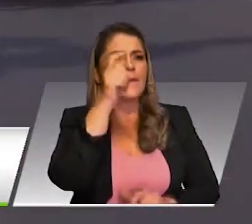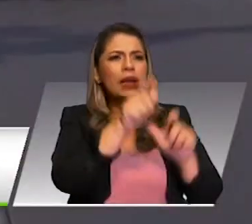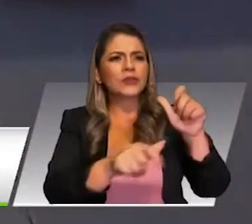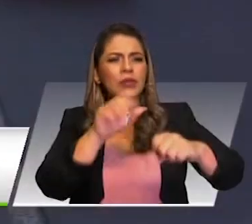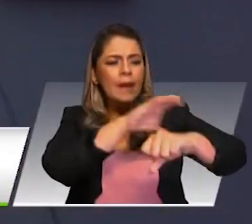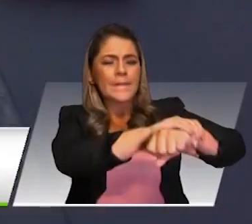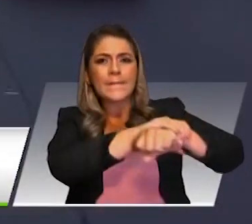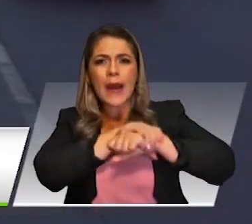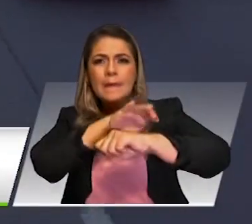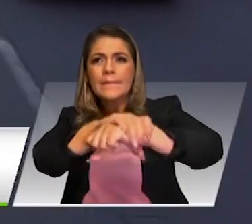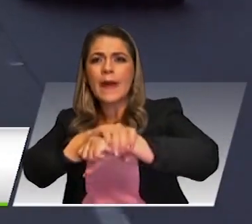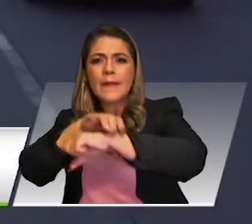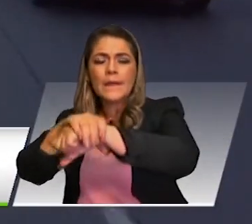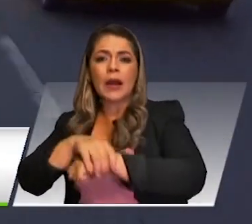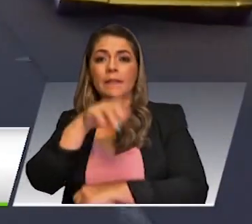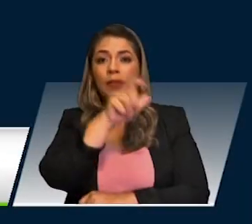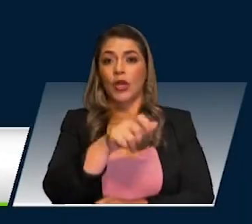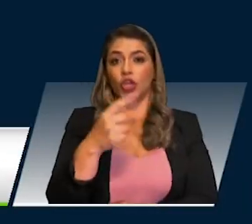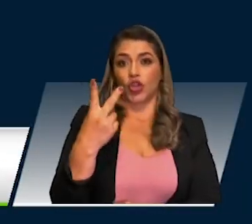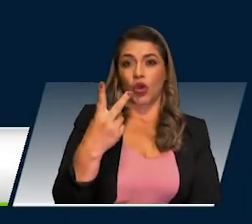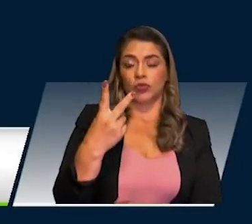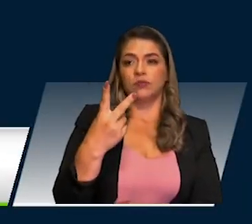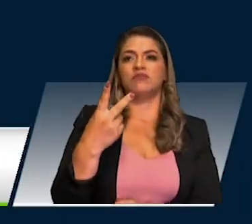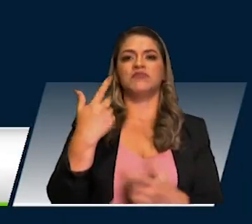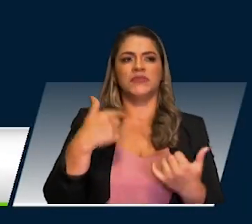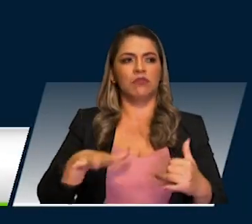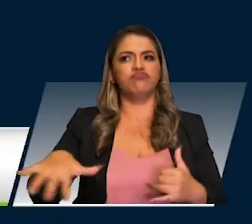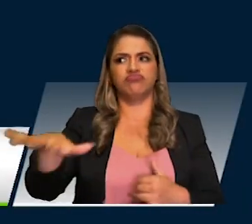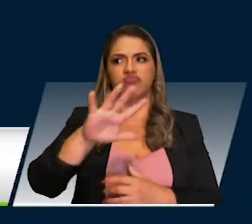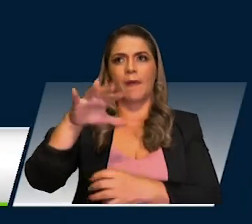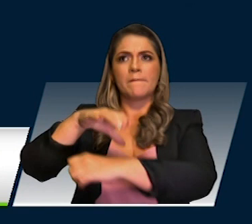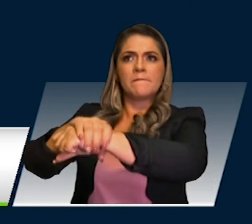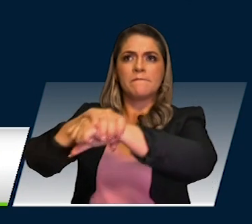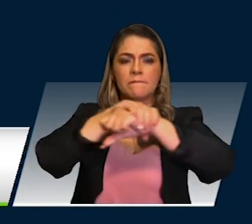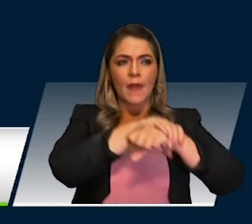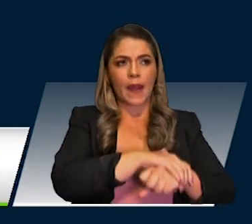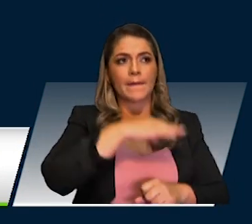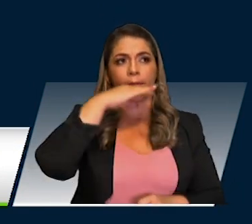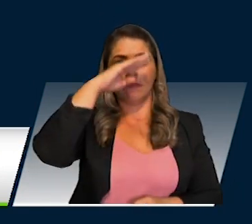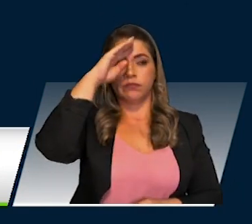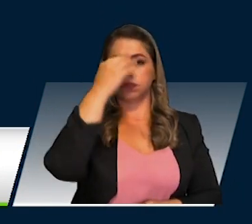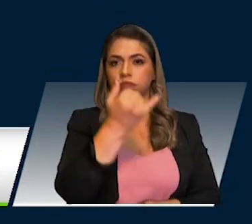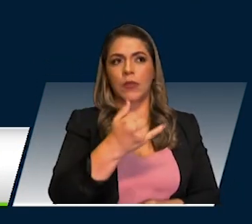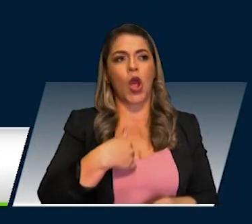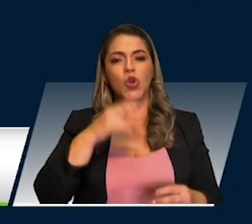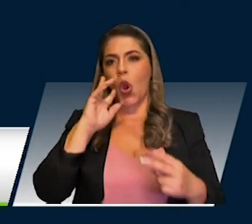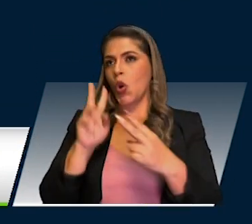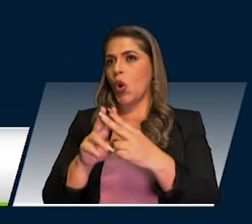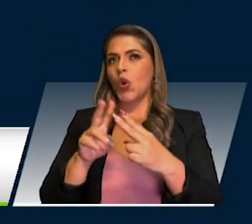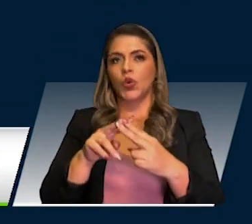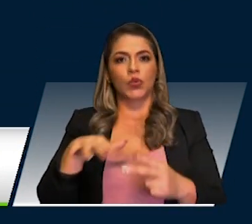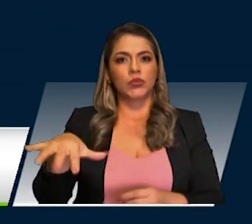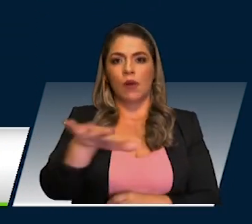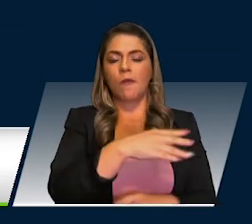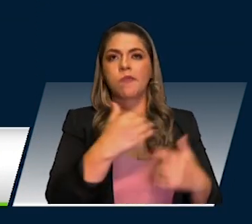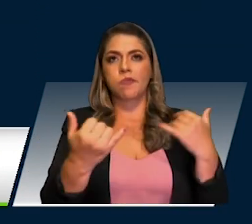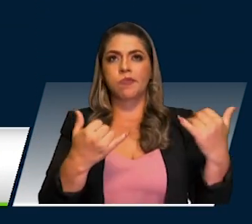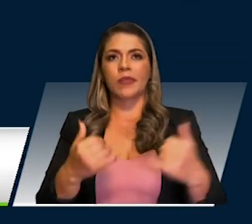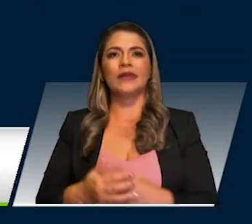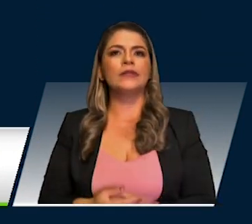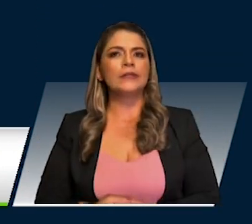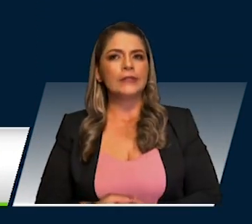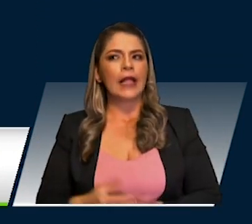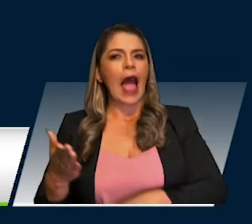capital del país y de dos más en medellín ya fueron legalizadas su nombre era desconocido hasta que una fundación dedicada al estudio